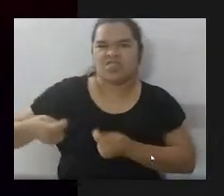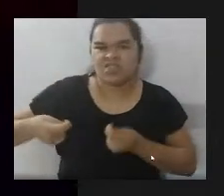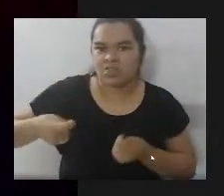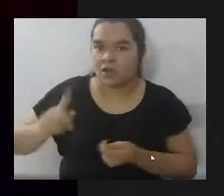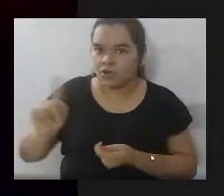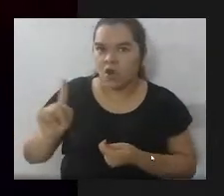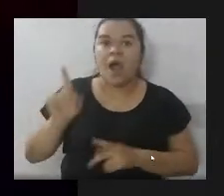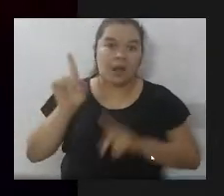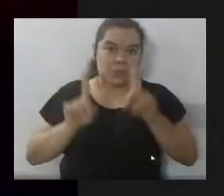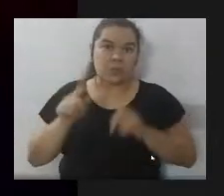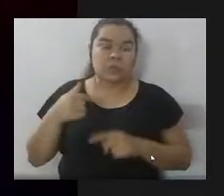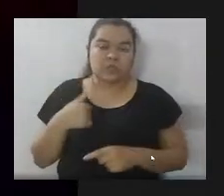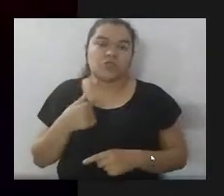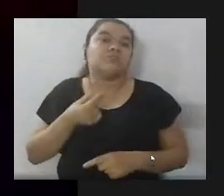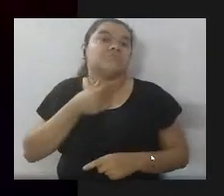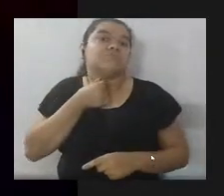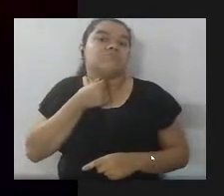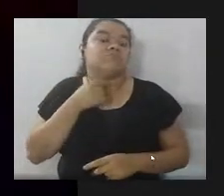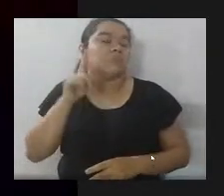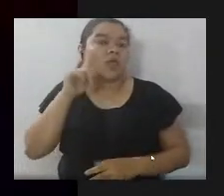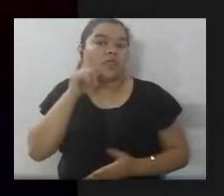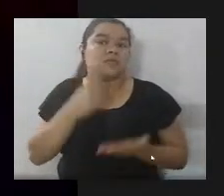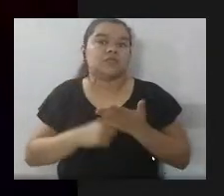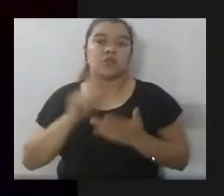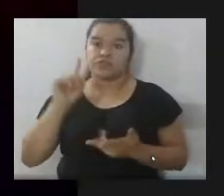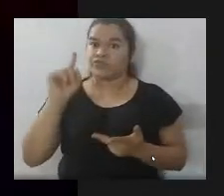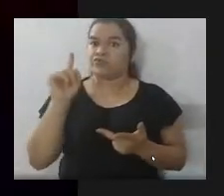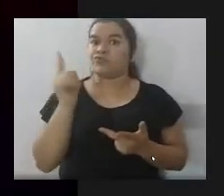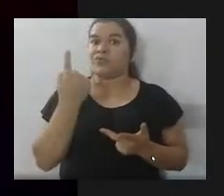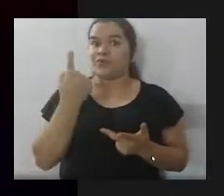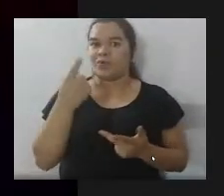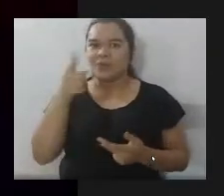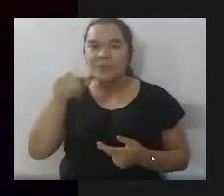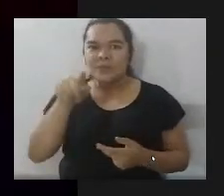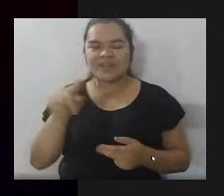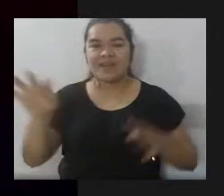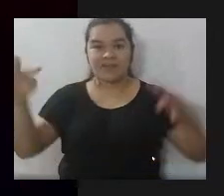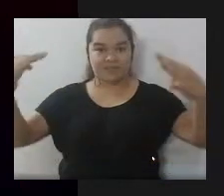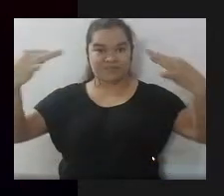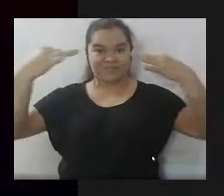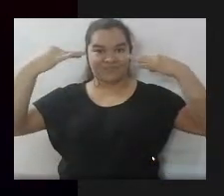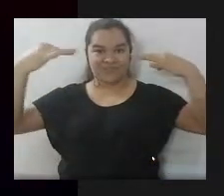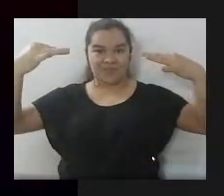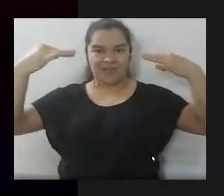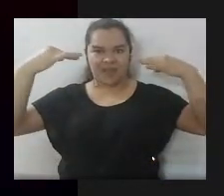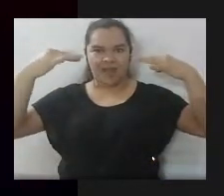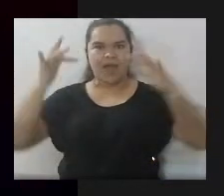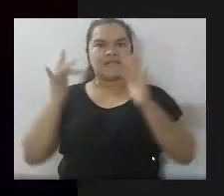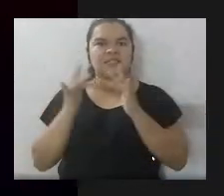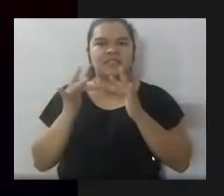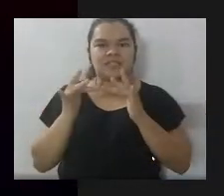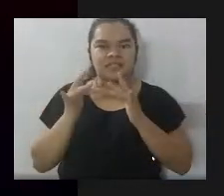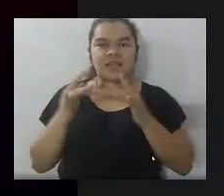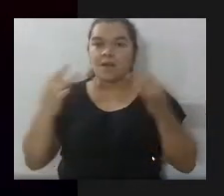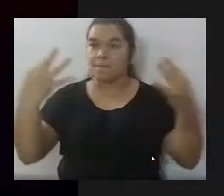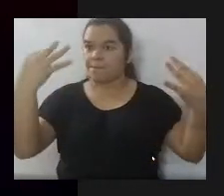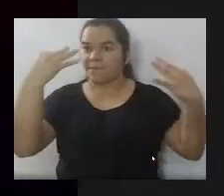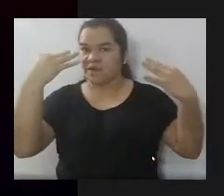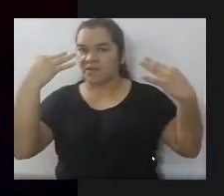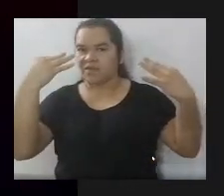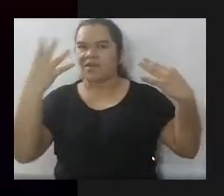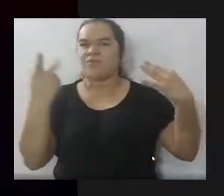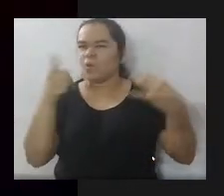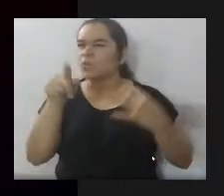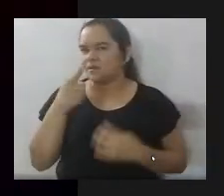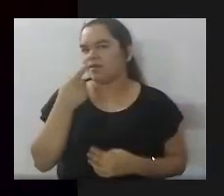obligando, sino que ustedes, si están viéndome en este momento, si están conectados, es porque